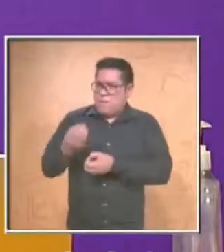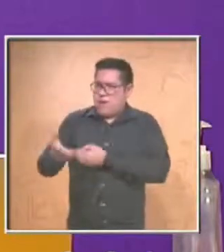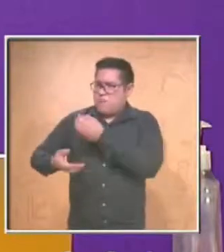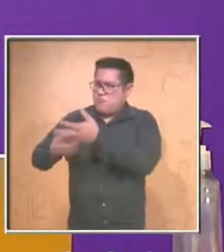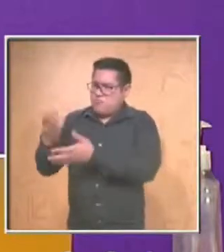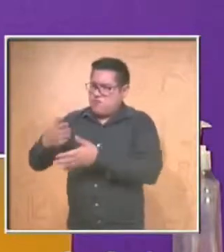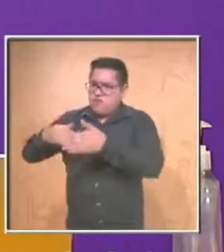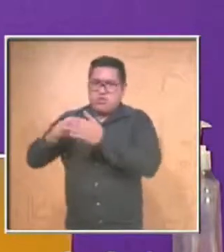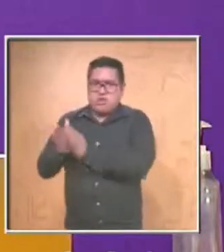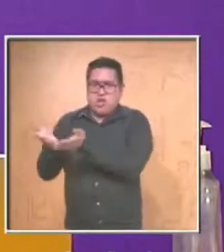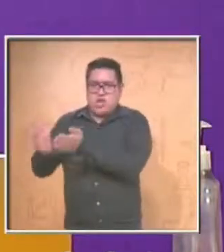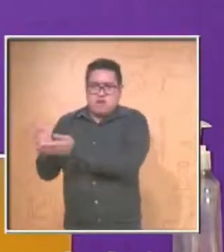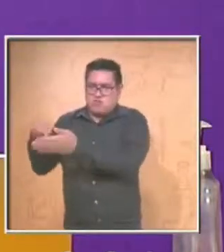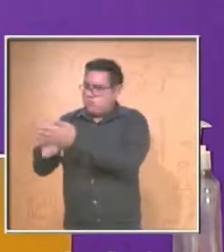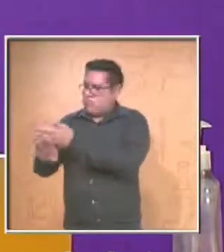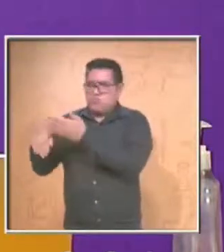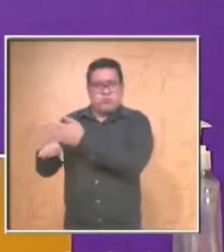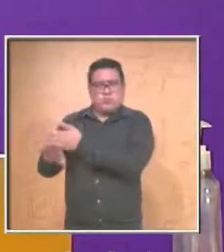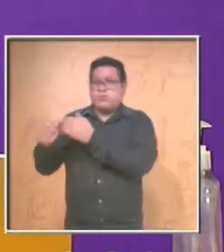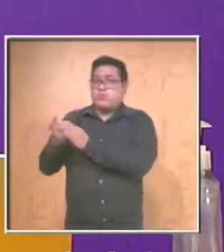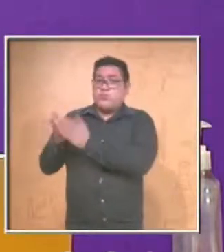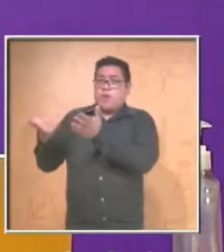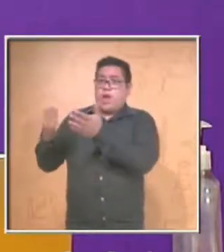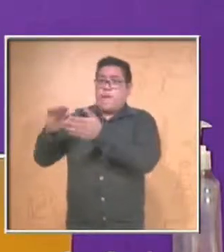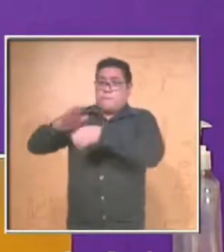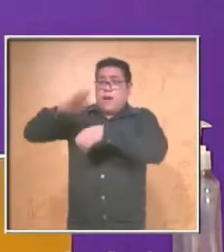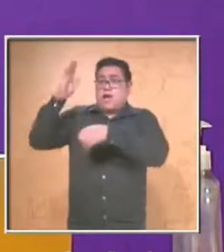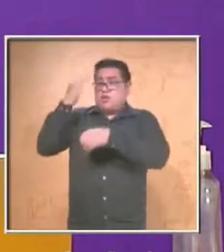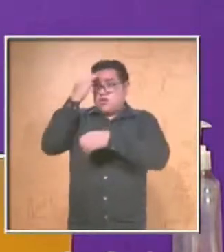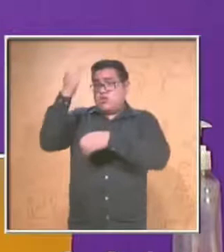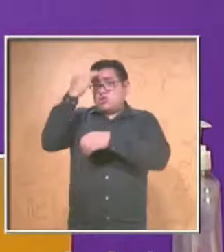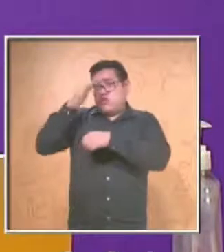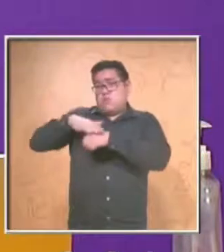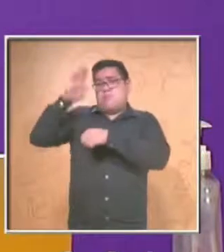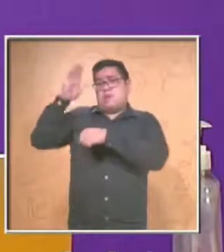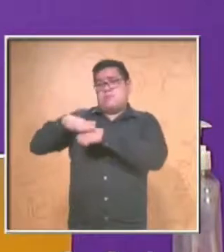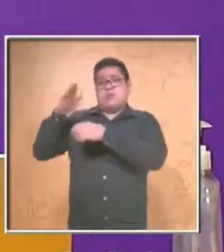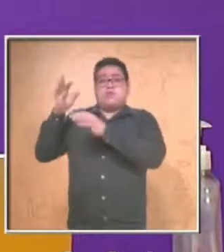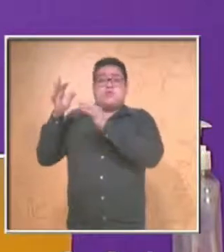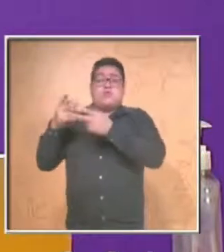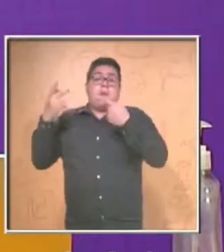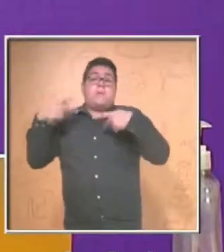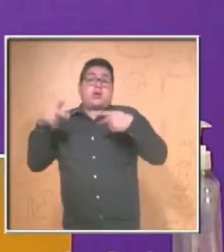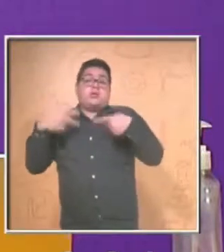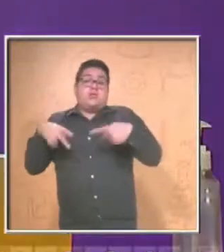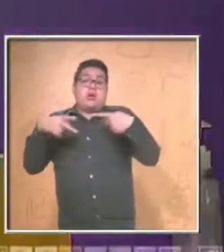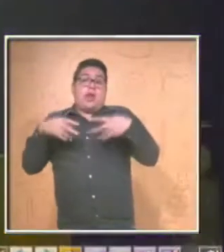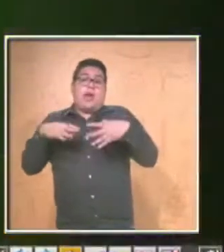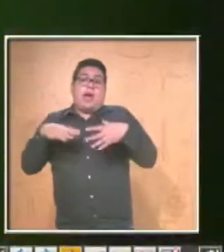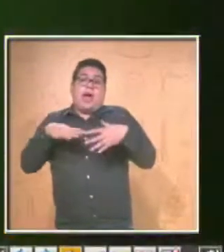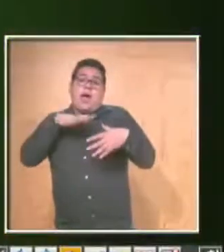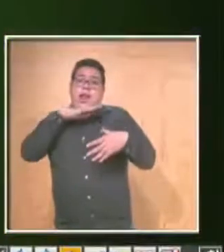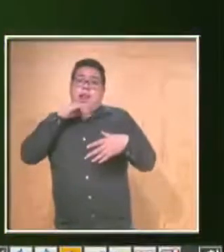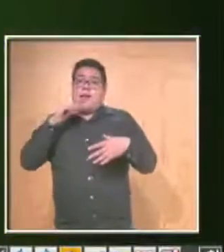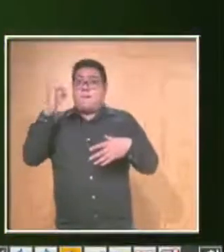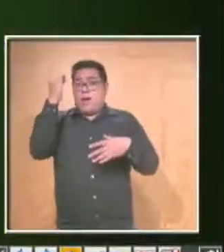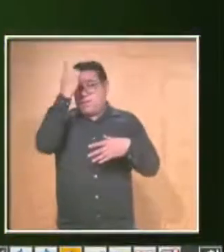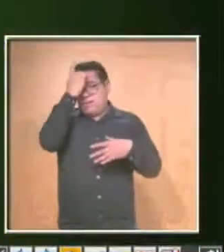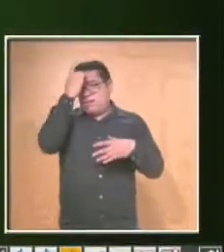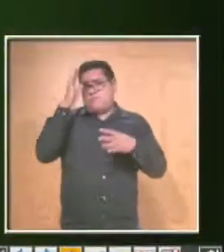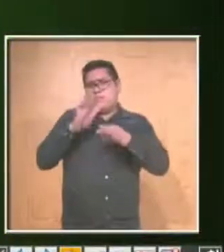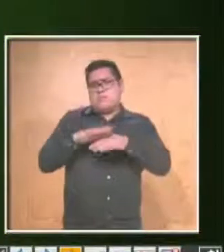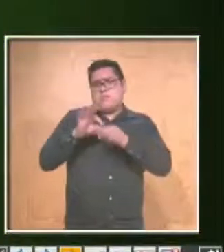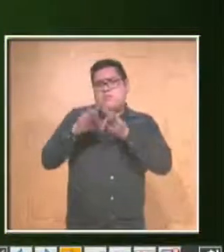hay un personaje muy representativo que es Martín Lutero, este alemán que viene a revolucionar